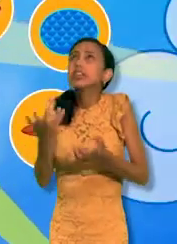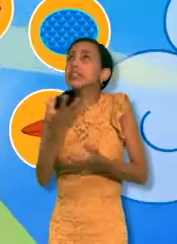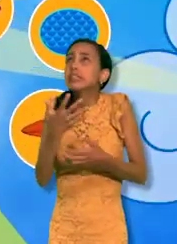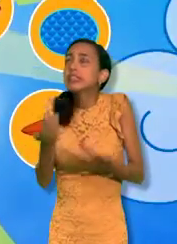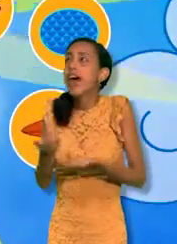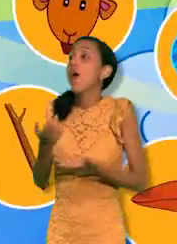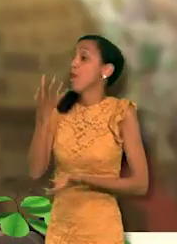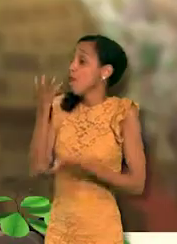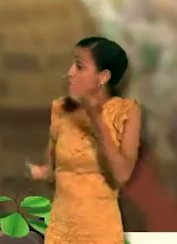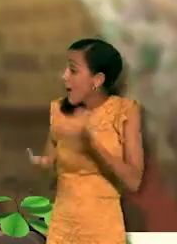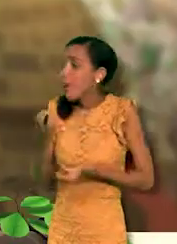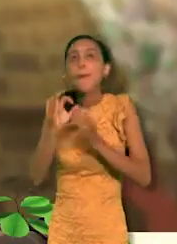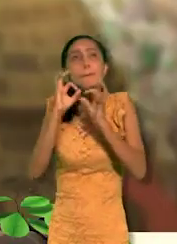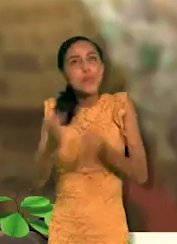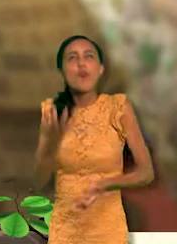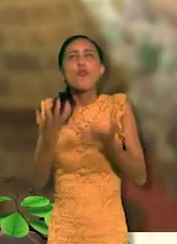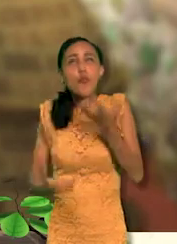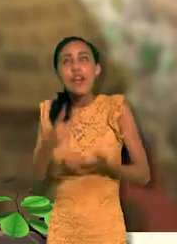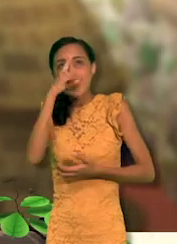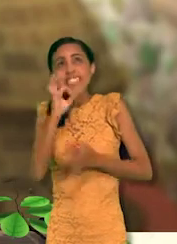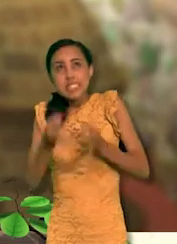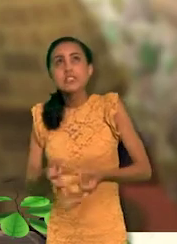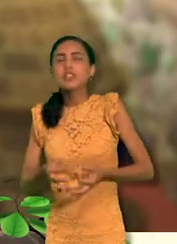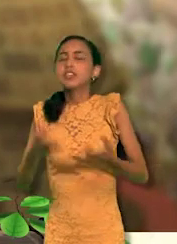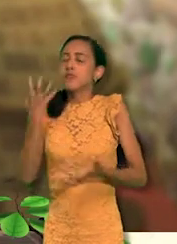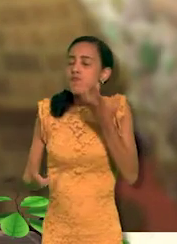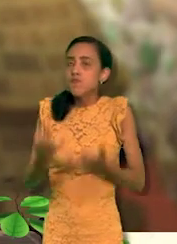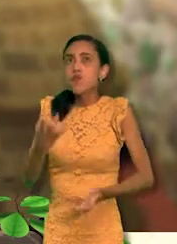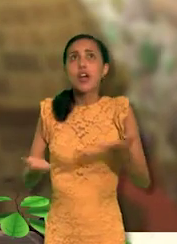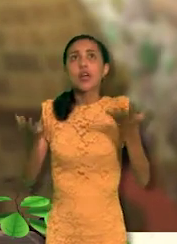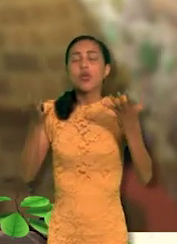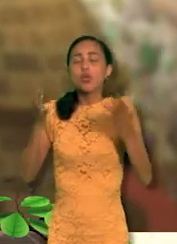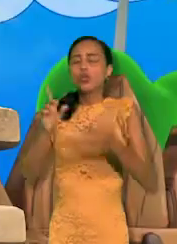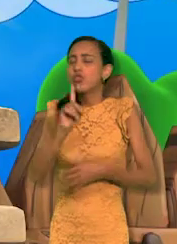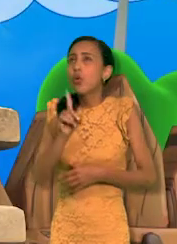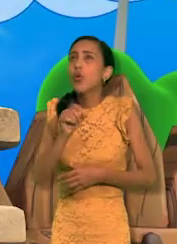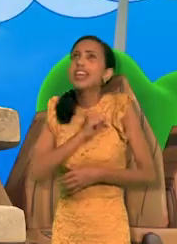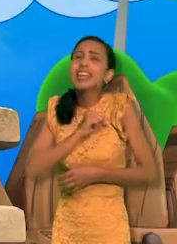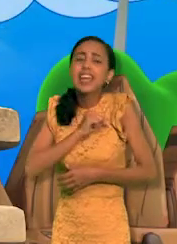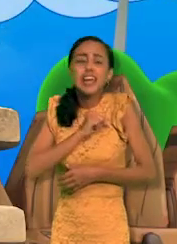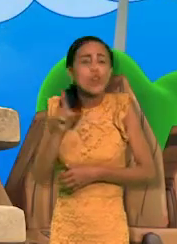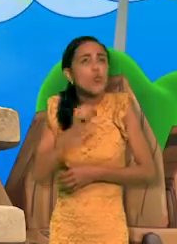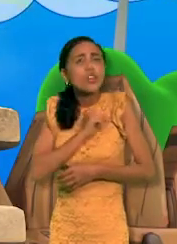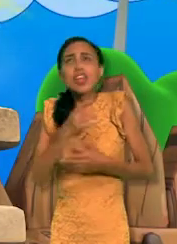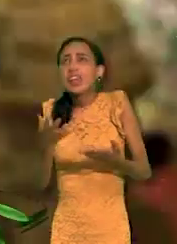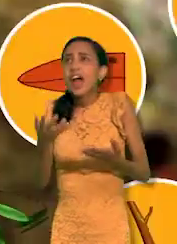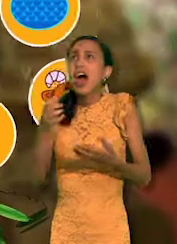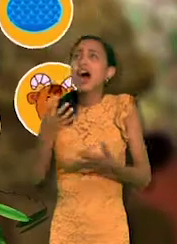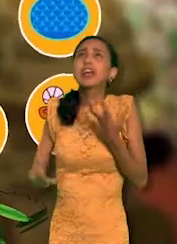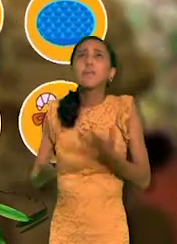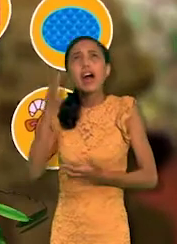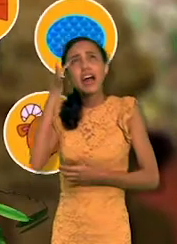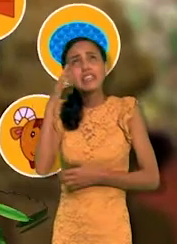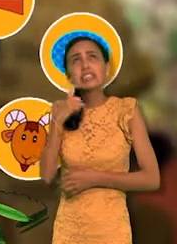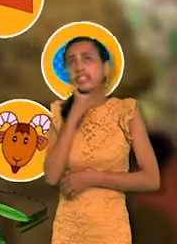¡El fuego! ¡El fuego! ¡Sí! Ese fuego de todos los infiernos que se niega rotundamente a